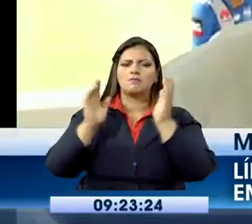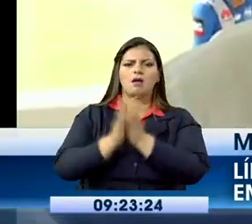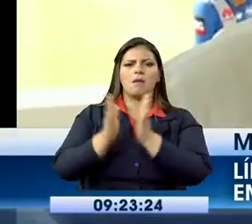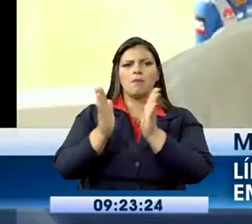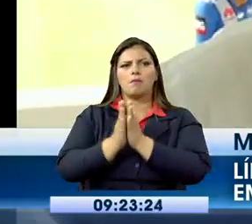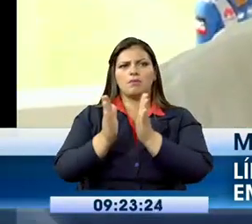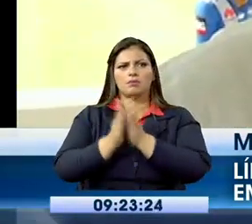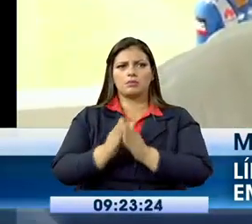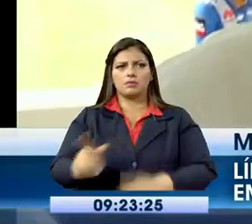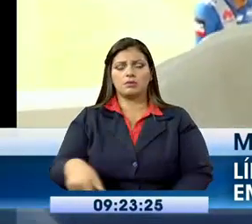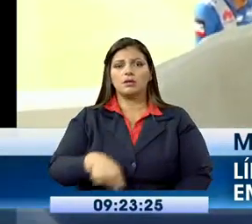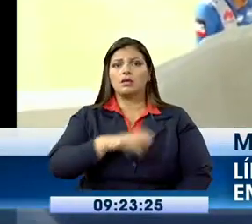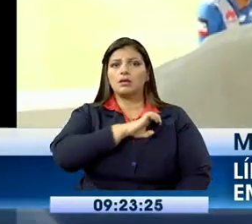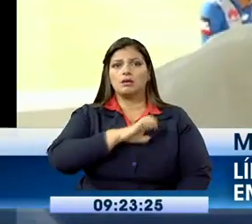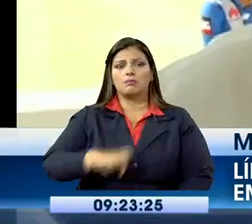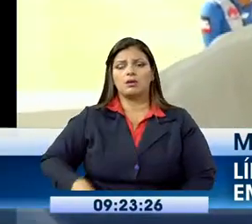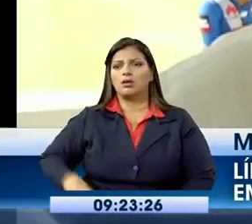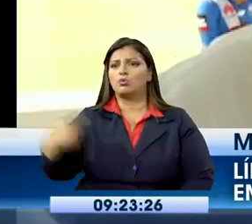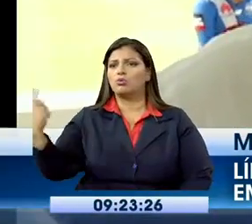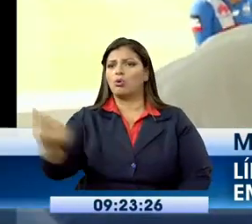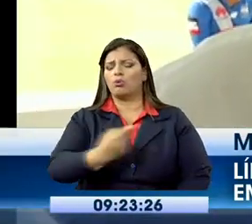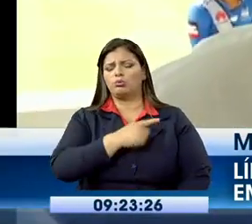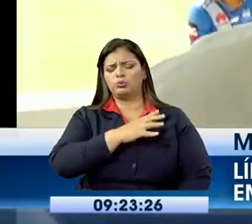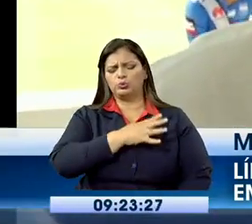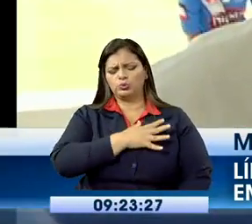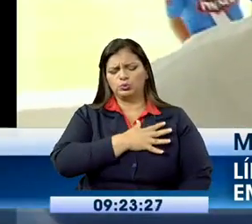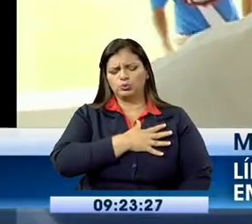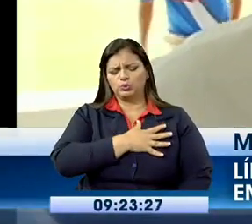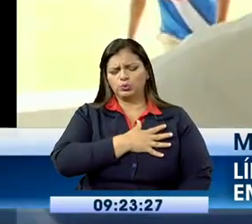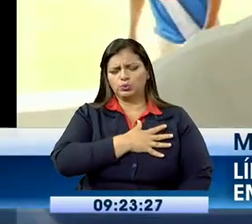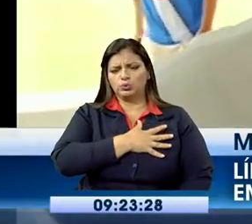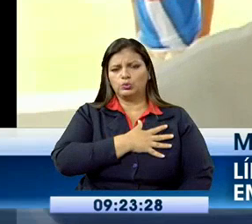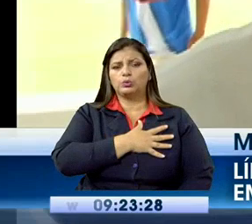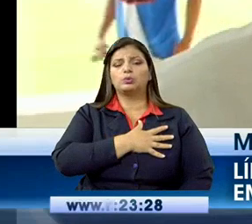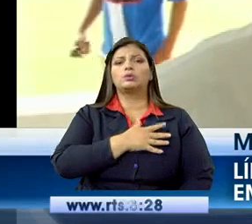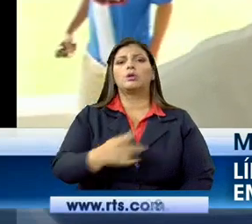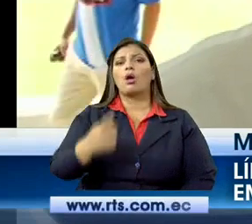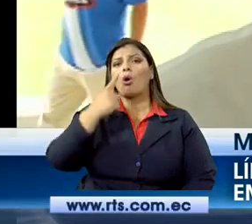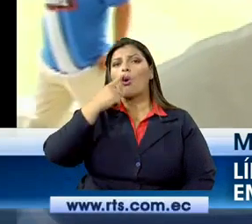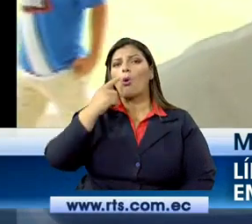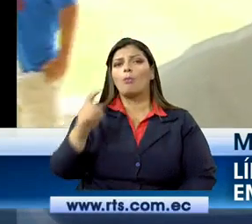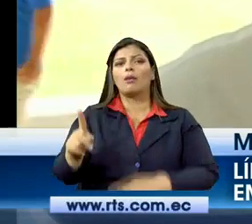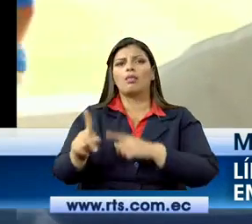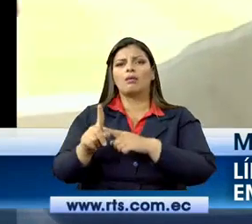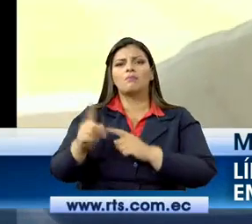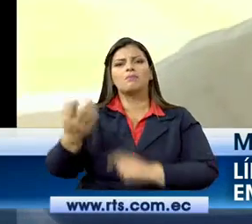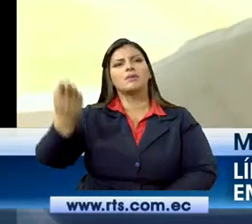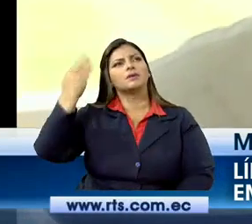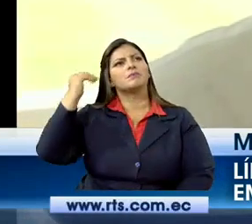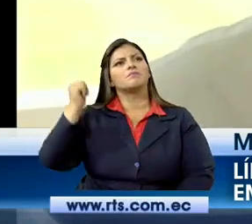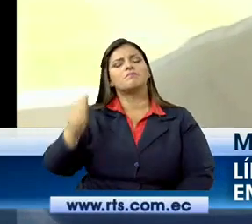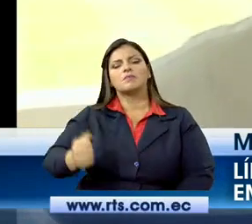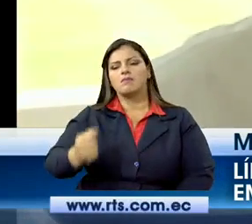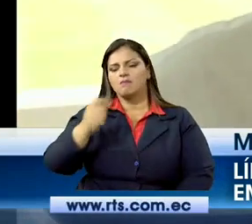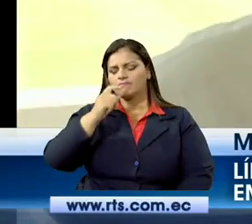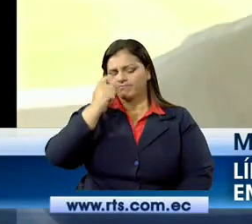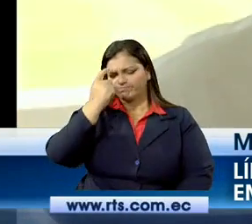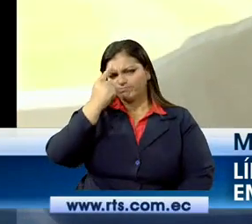por Emelec, todos estamos de luto, hemos perdido al fundador de nuestra